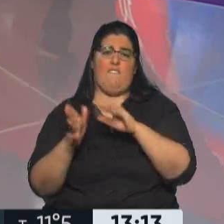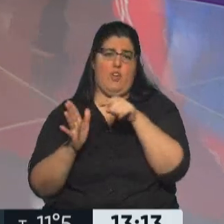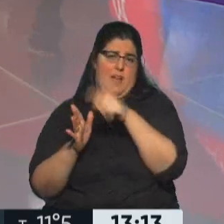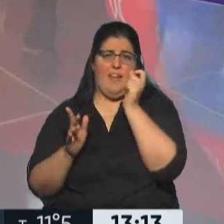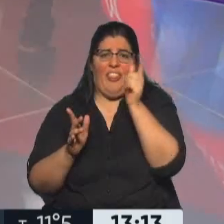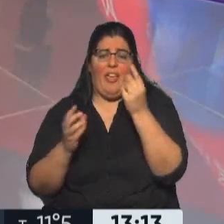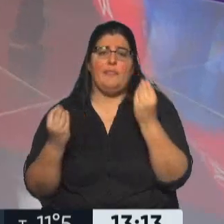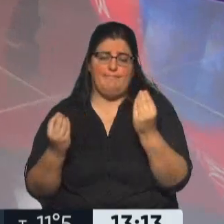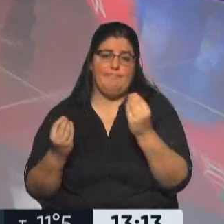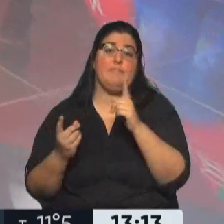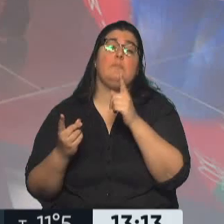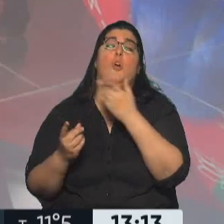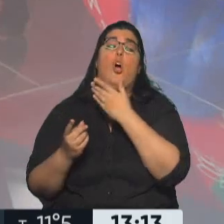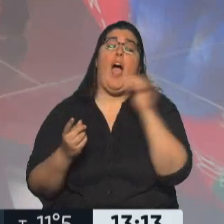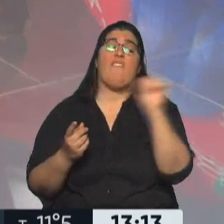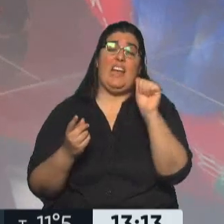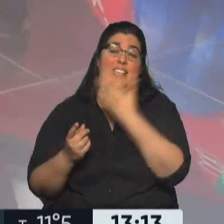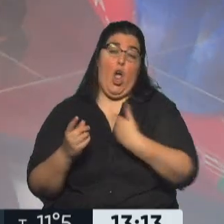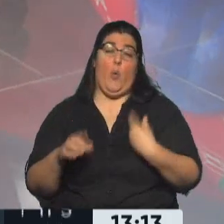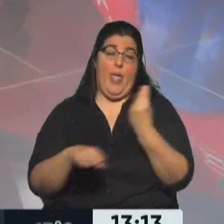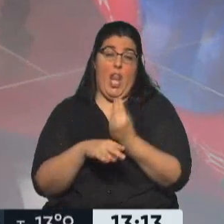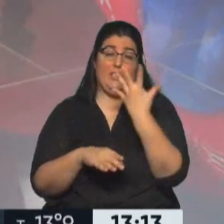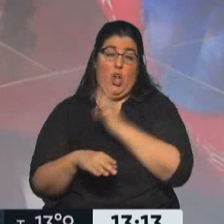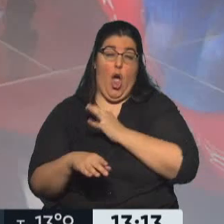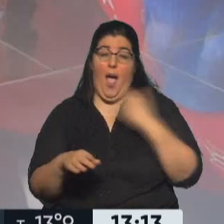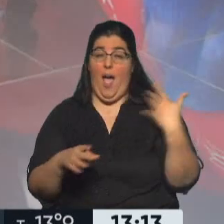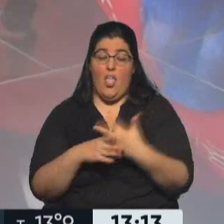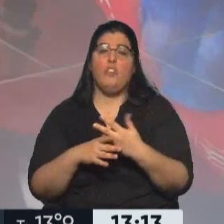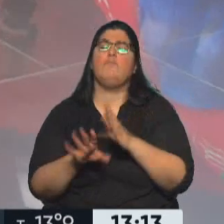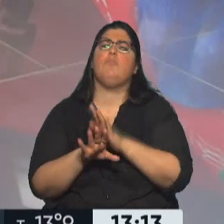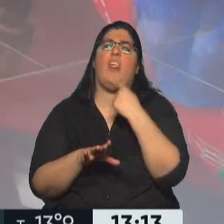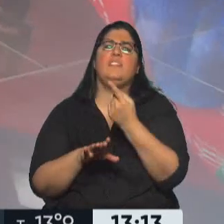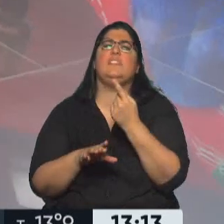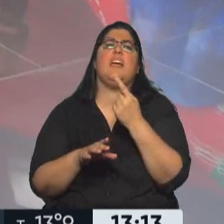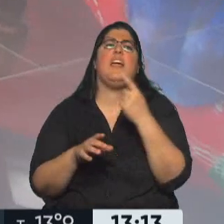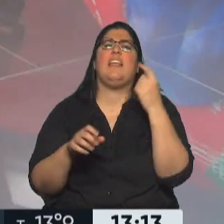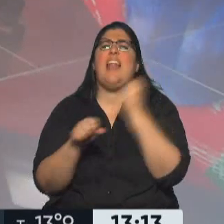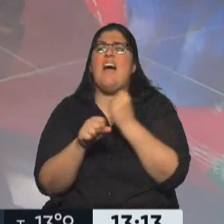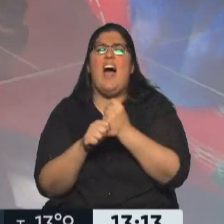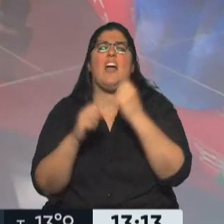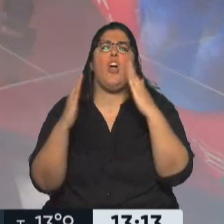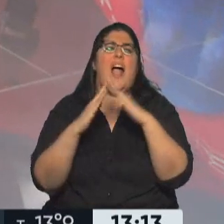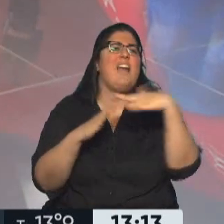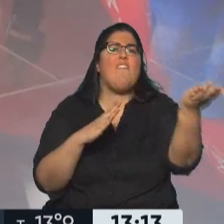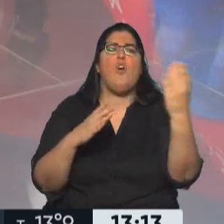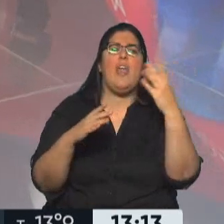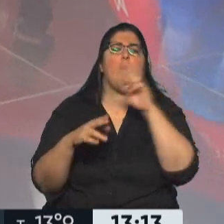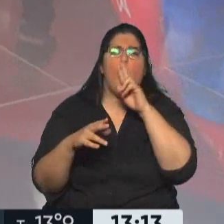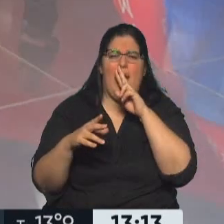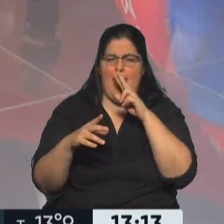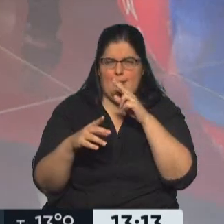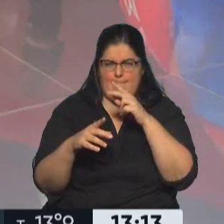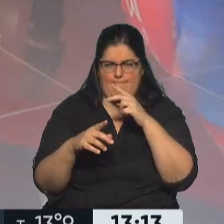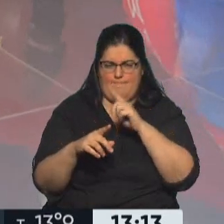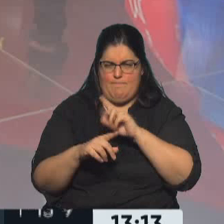cuando gobernaron Afganistán en estos 5 años fue la completa prohibición de cualquier tipo de actividad fuera de su casa de las mujeres, si no es